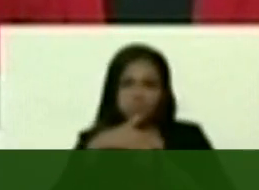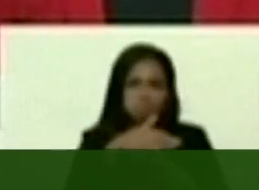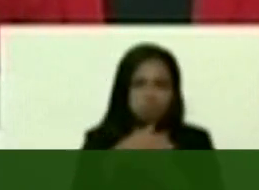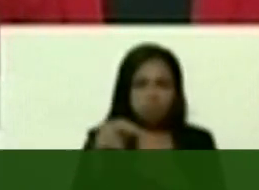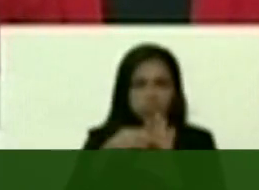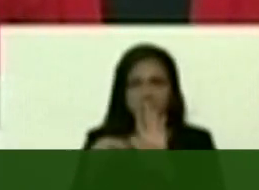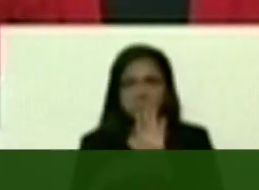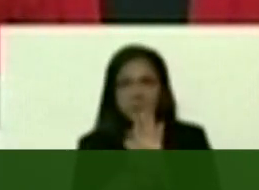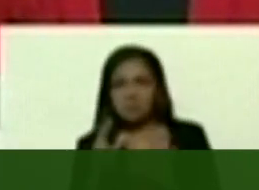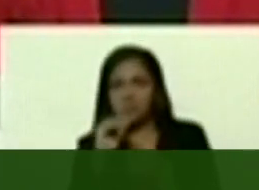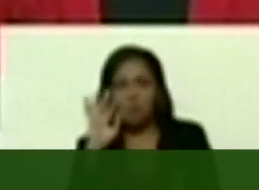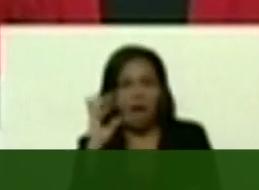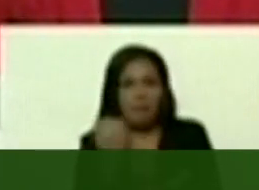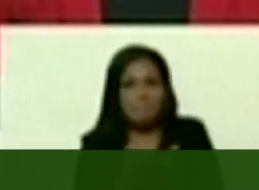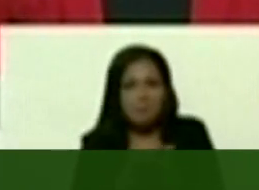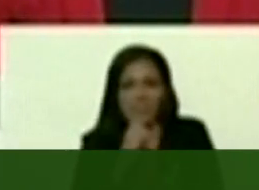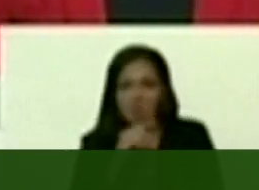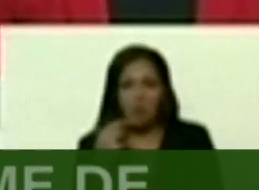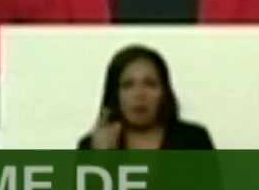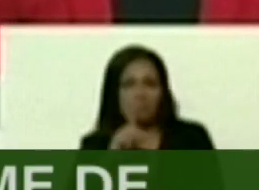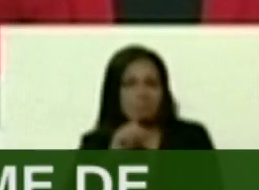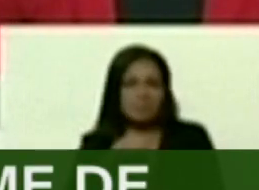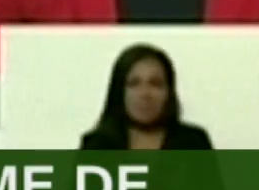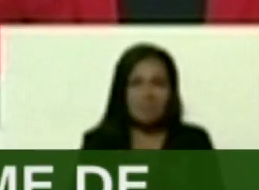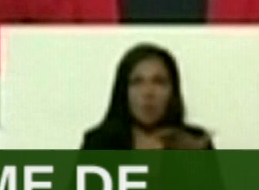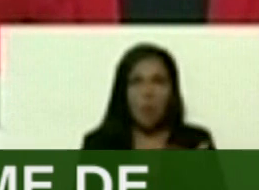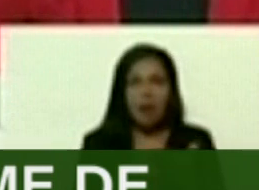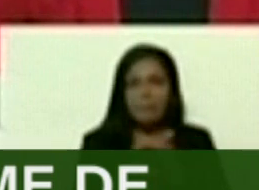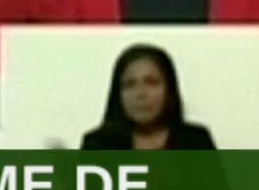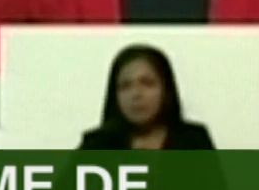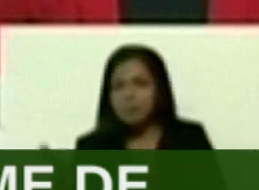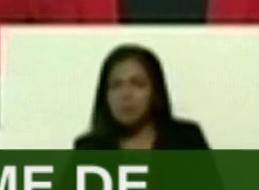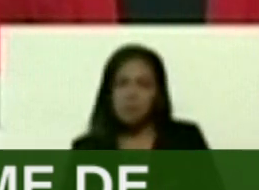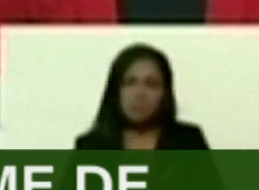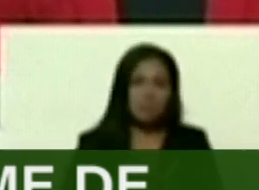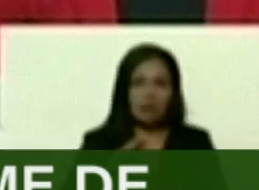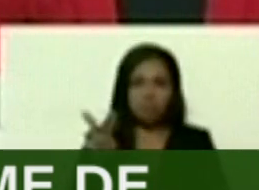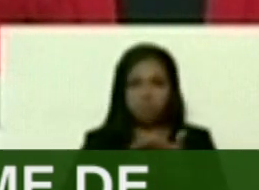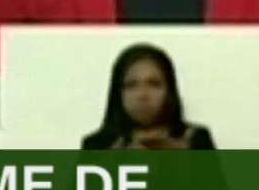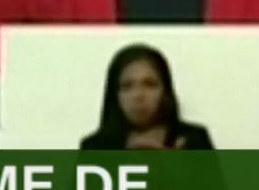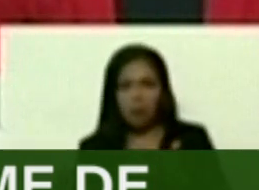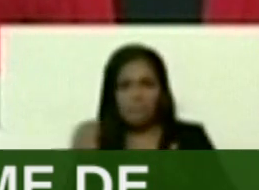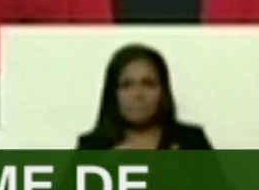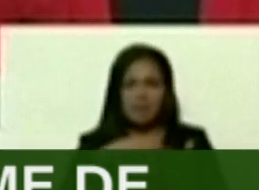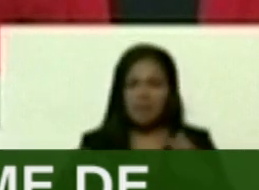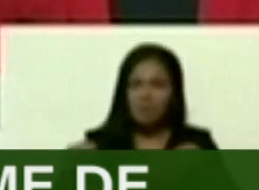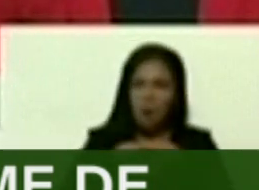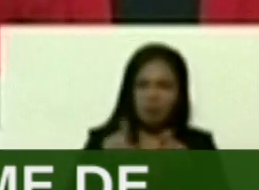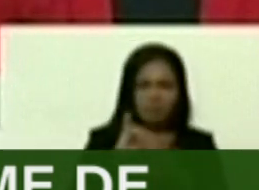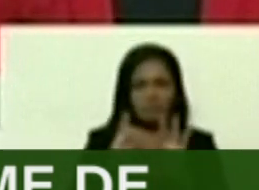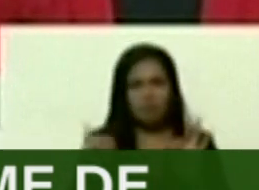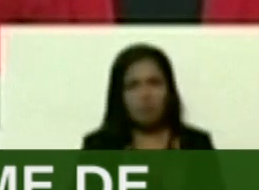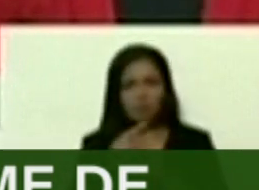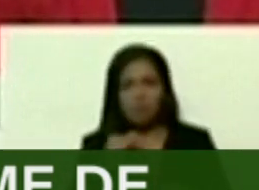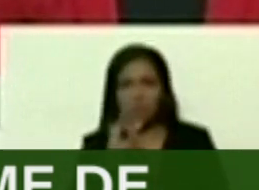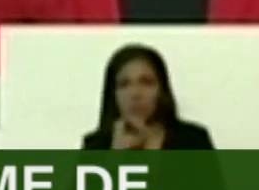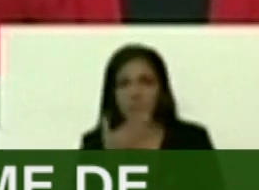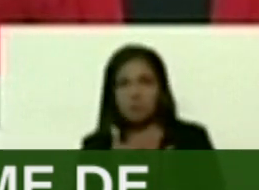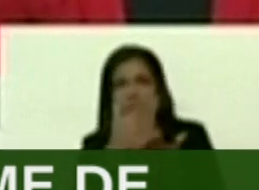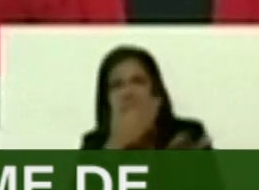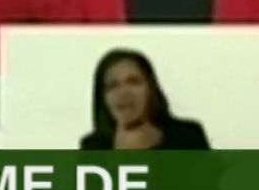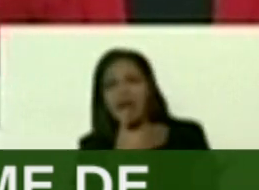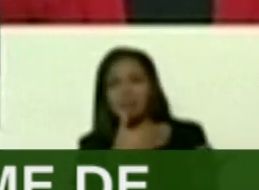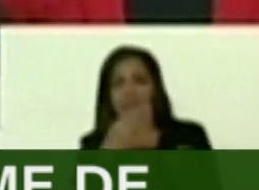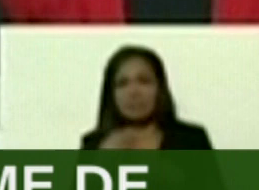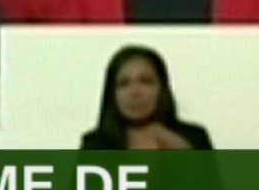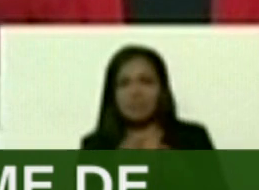datos inexactos, de datos falsos. Es una repetición, una lectura dogmática y repetición de los informes del antiguo alto